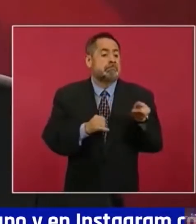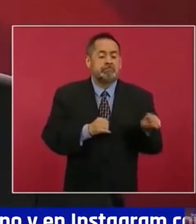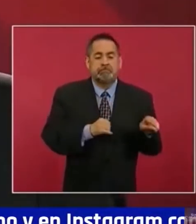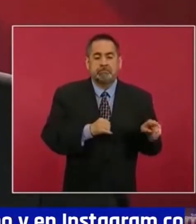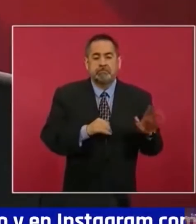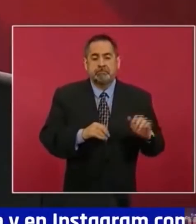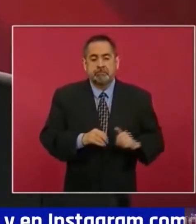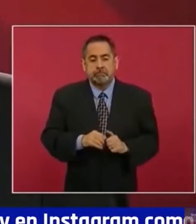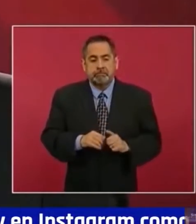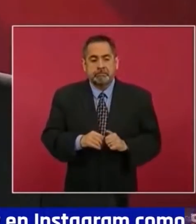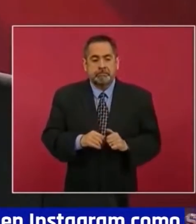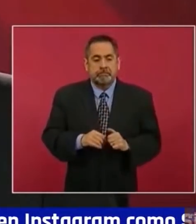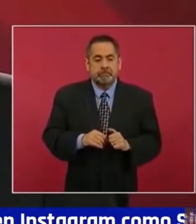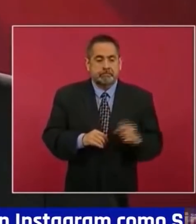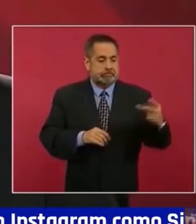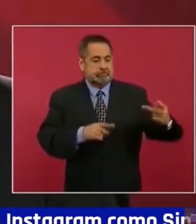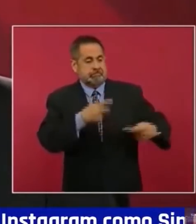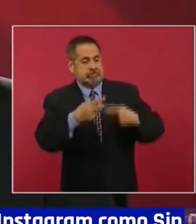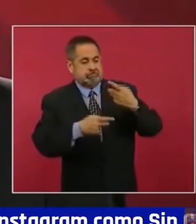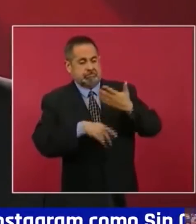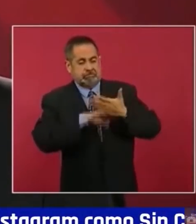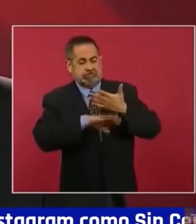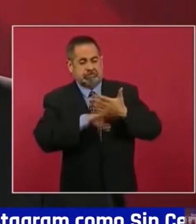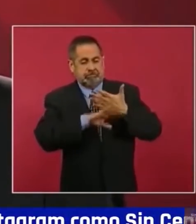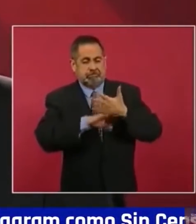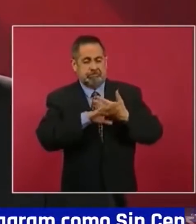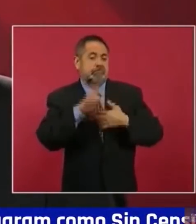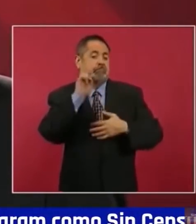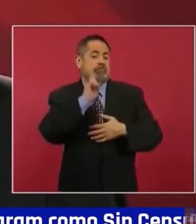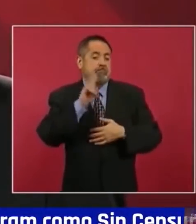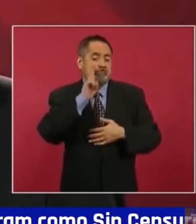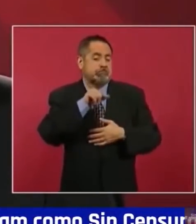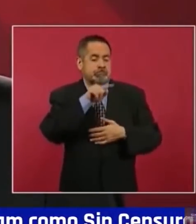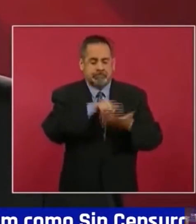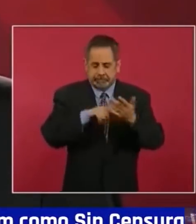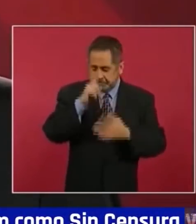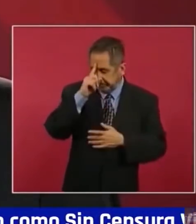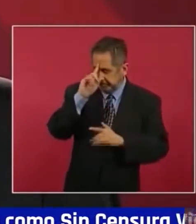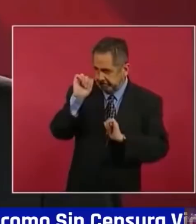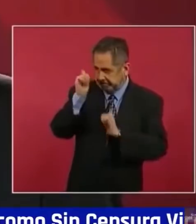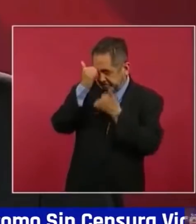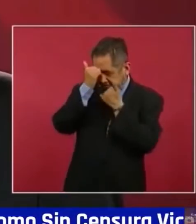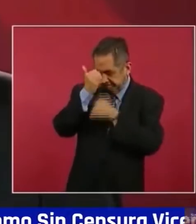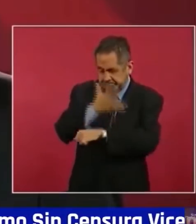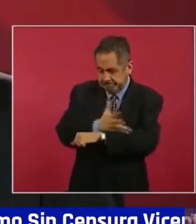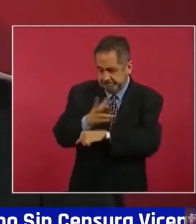quienes nos cuestionaron tanto, ¿no? En un acto de honestidad